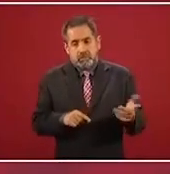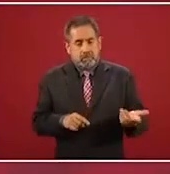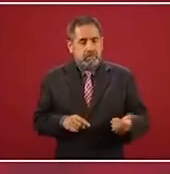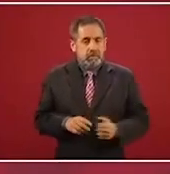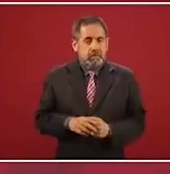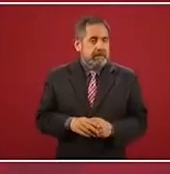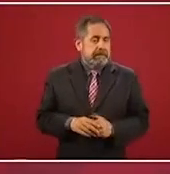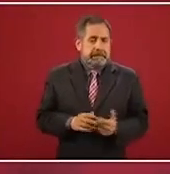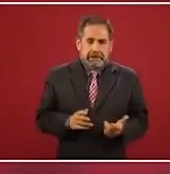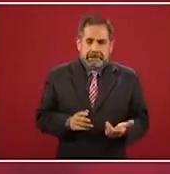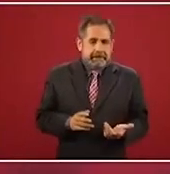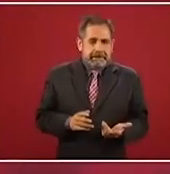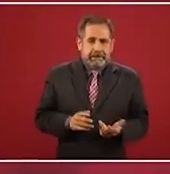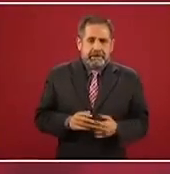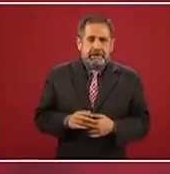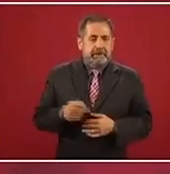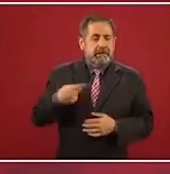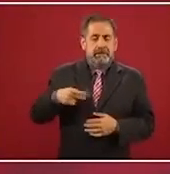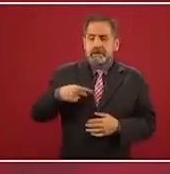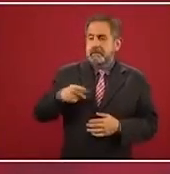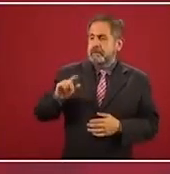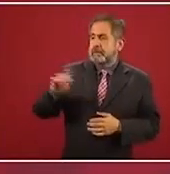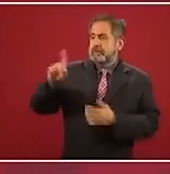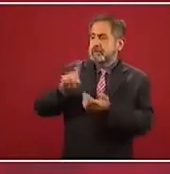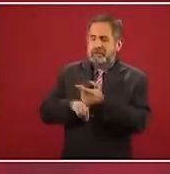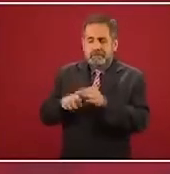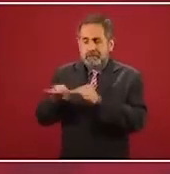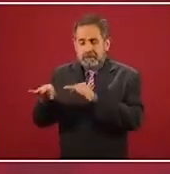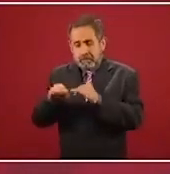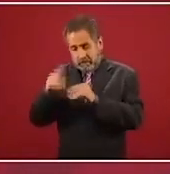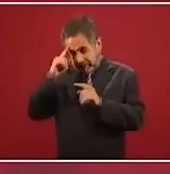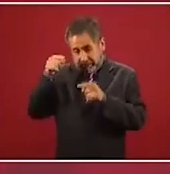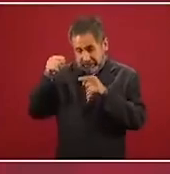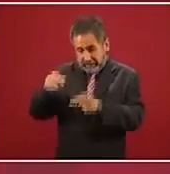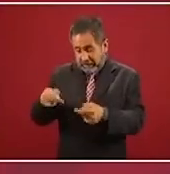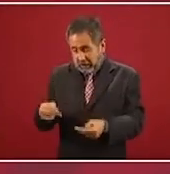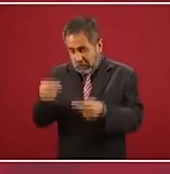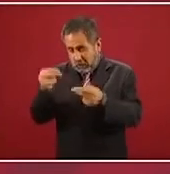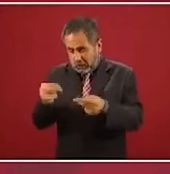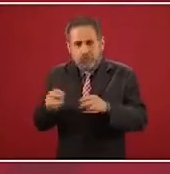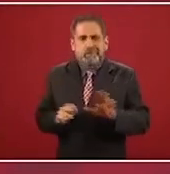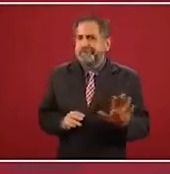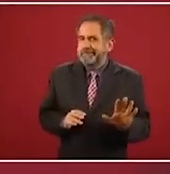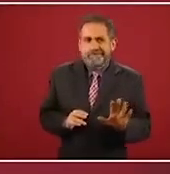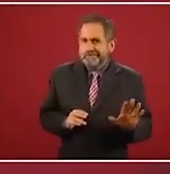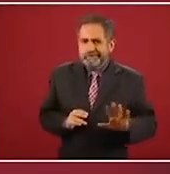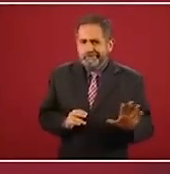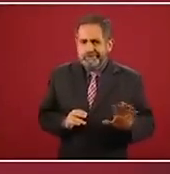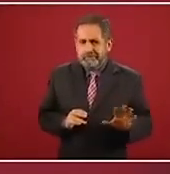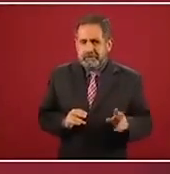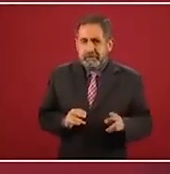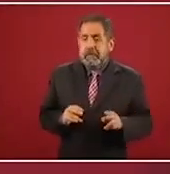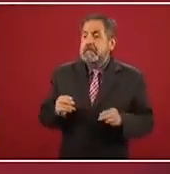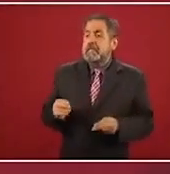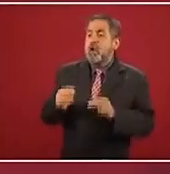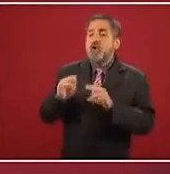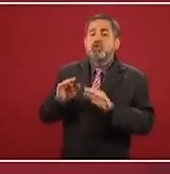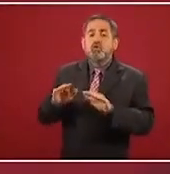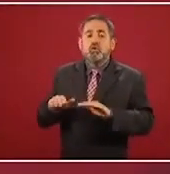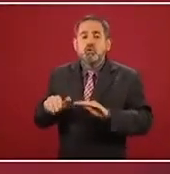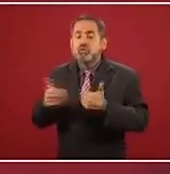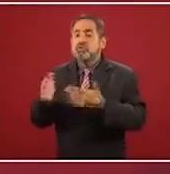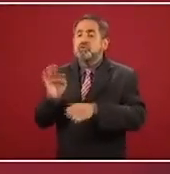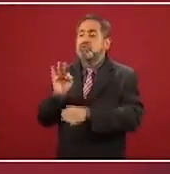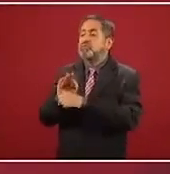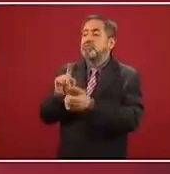Y al servidor público solo le deben de interesar los negocios públicos.